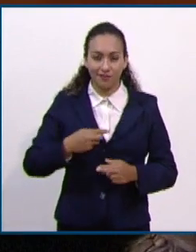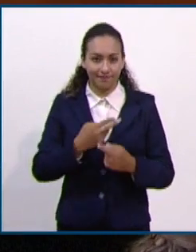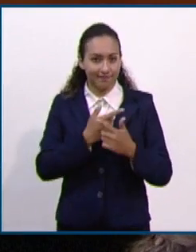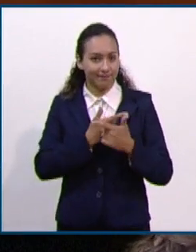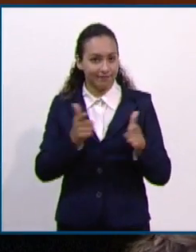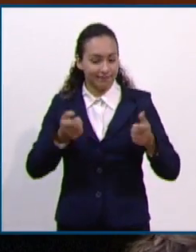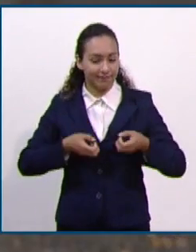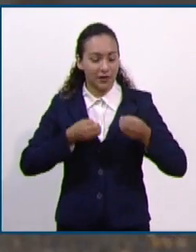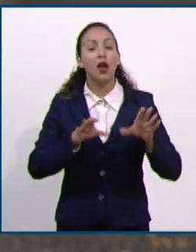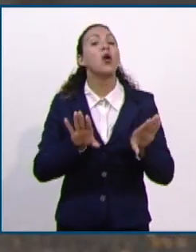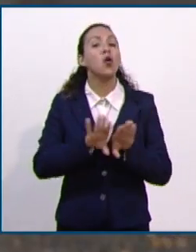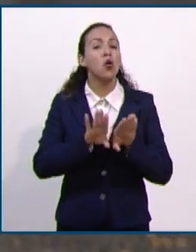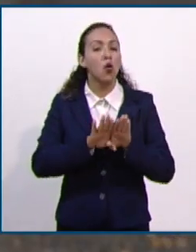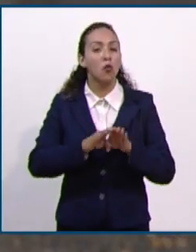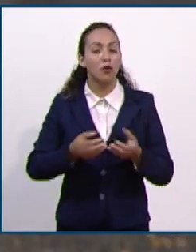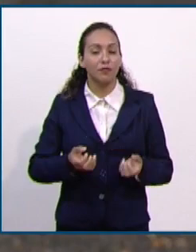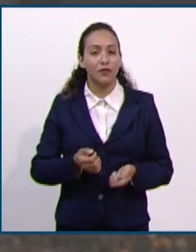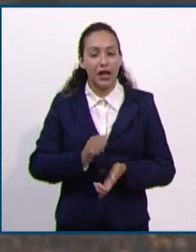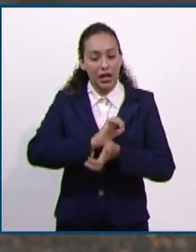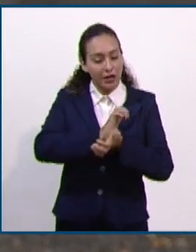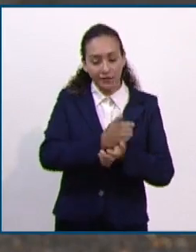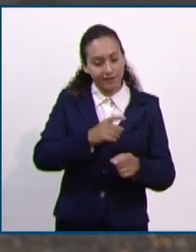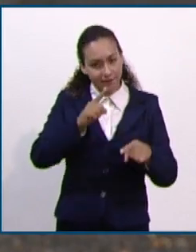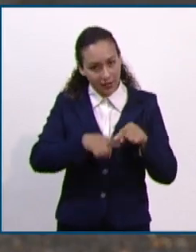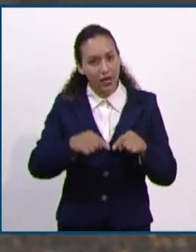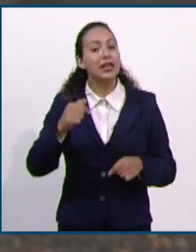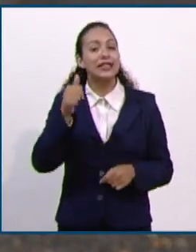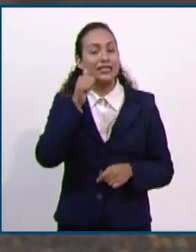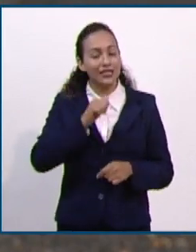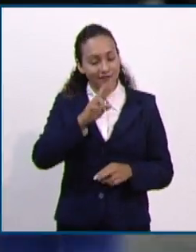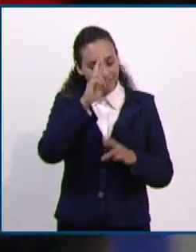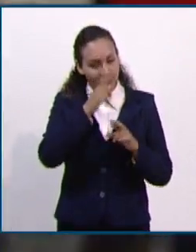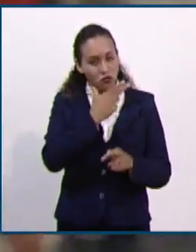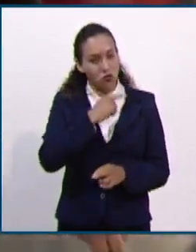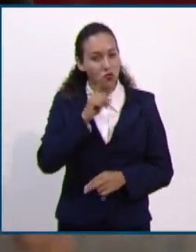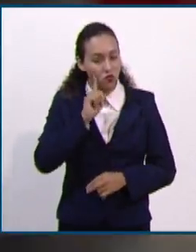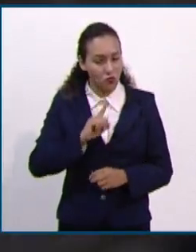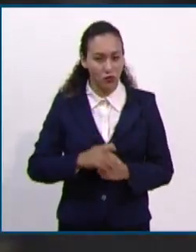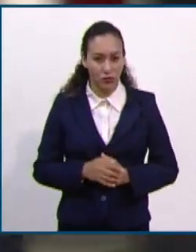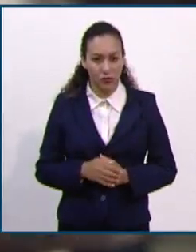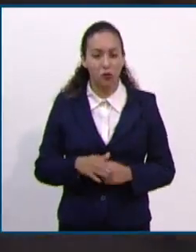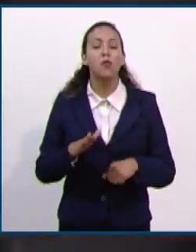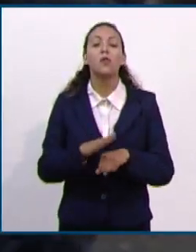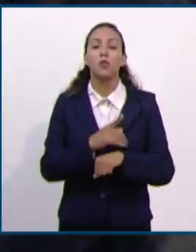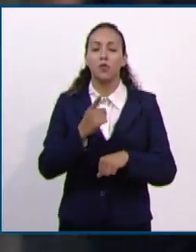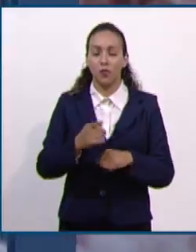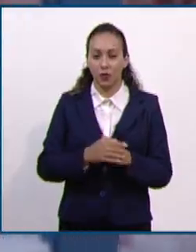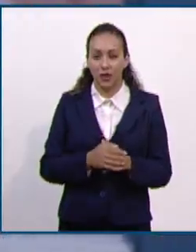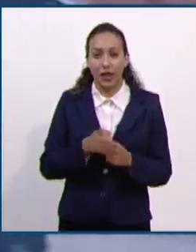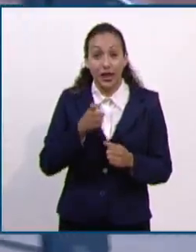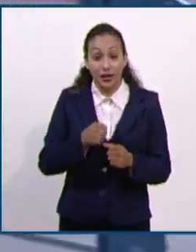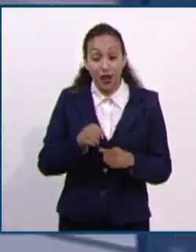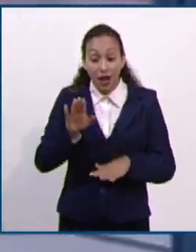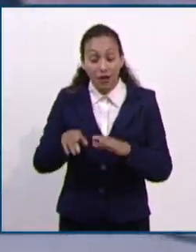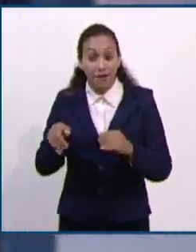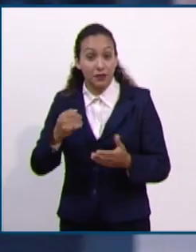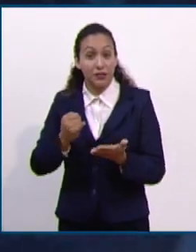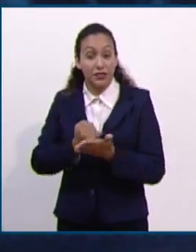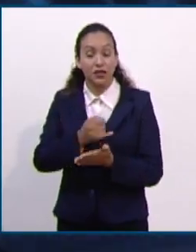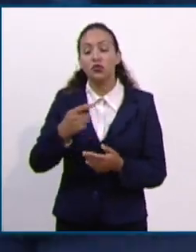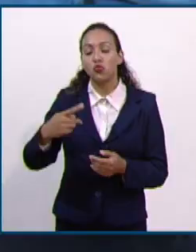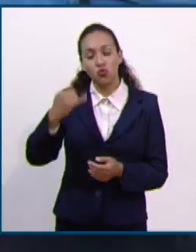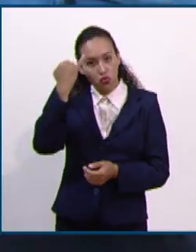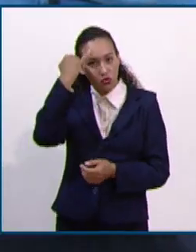discriminatorias basadas en estereotipos y prejuicios de género, ya que ello da lugar a resoluciones subjetivas basadas en